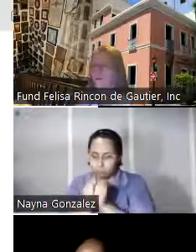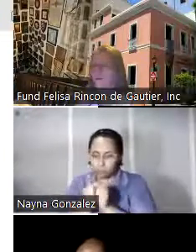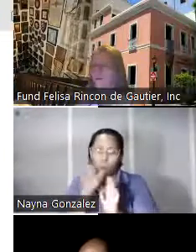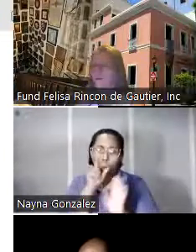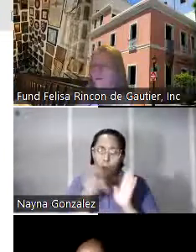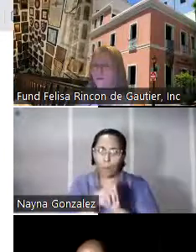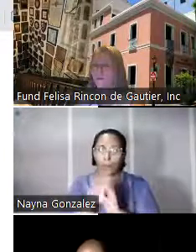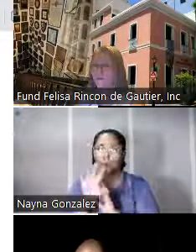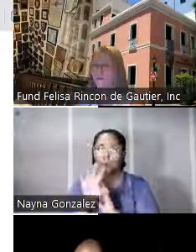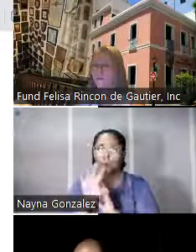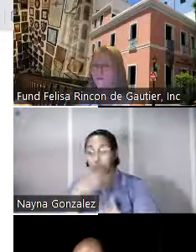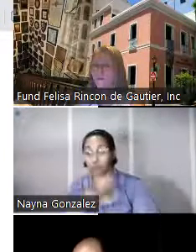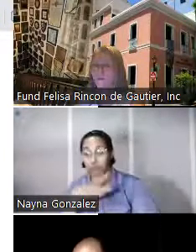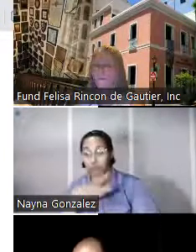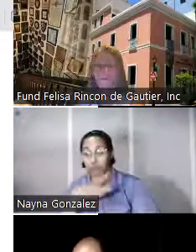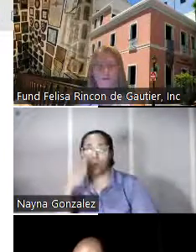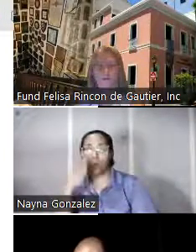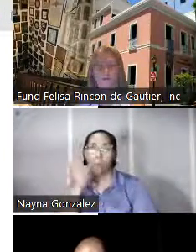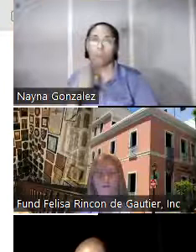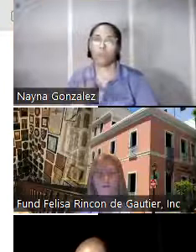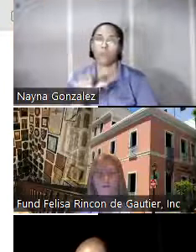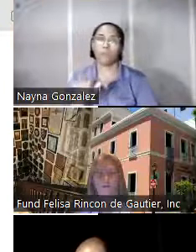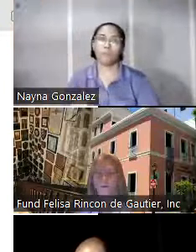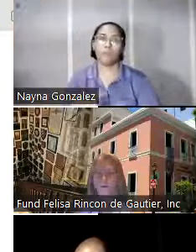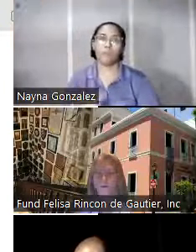por eso porque realmente tiene una composición